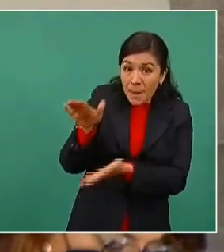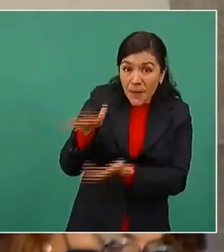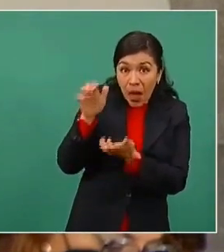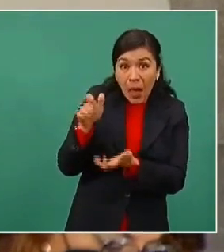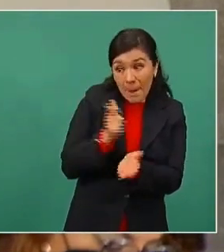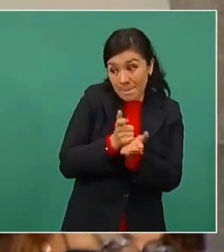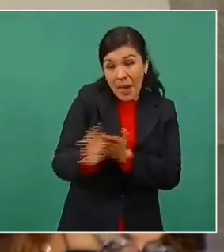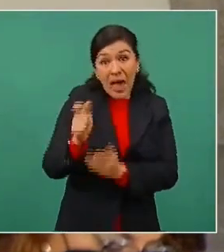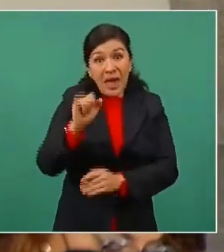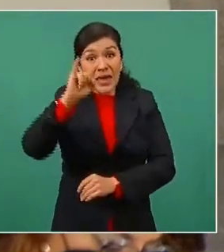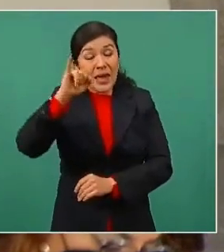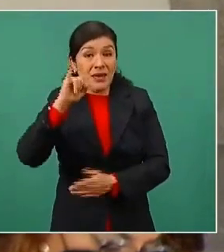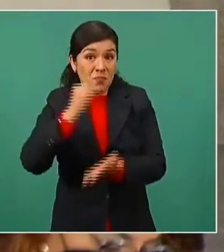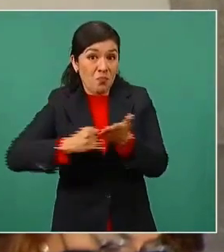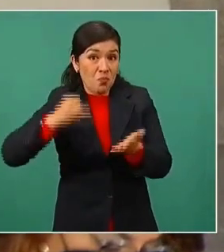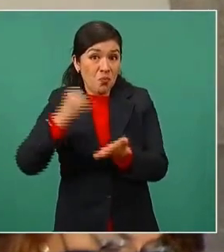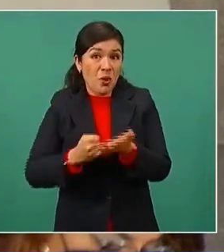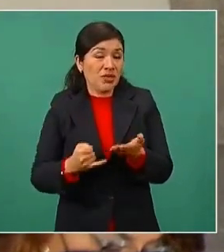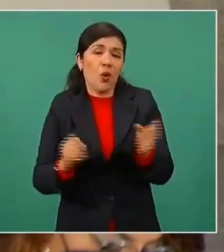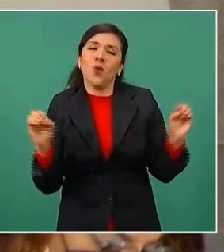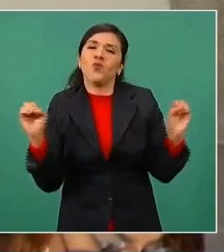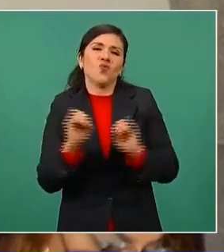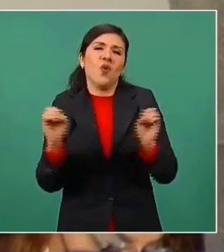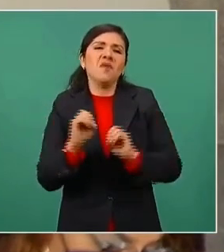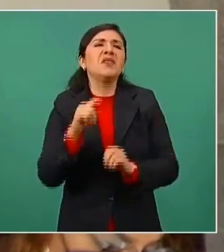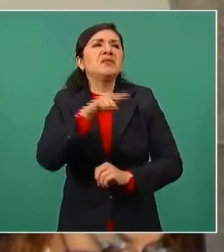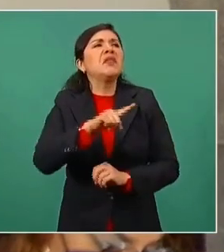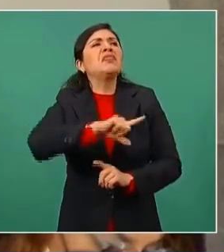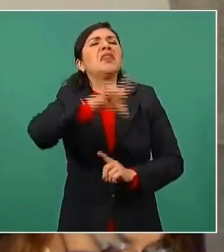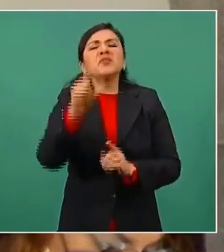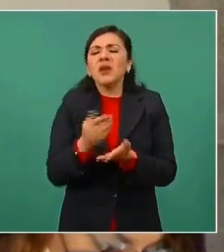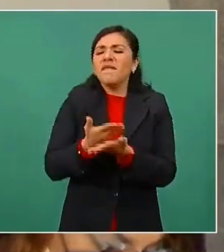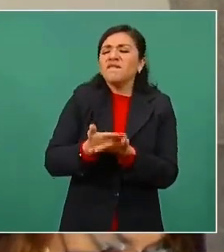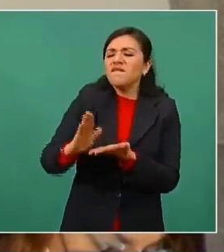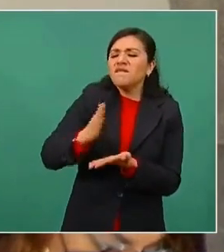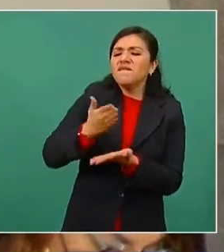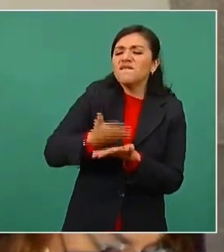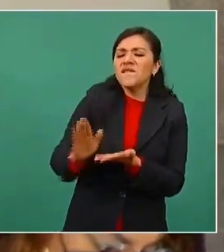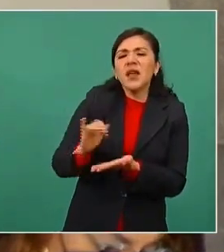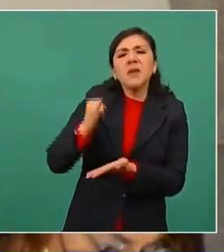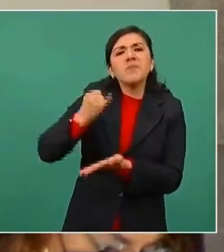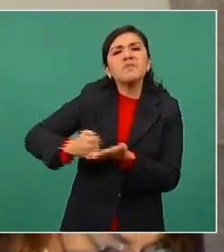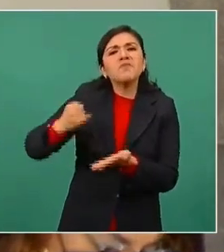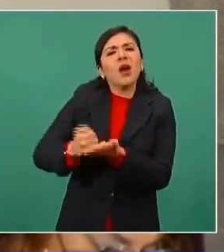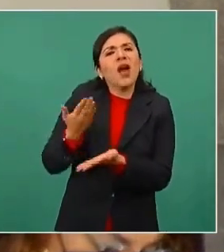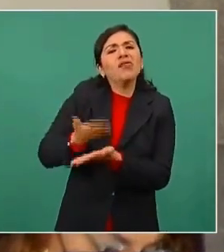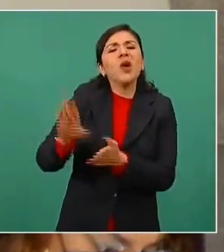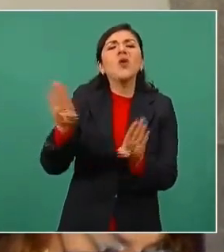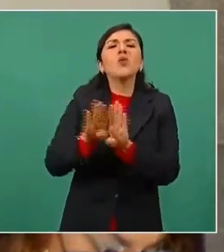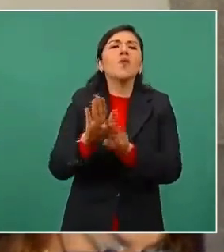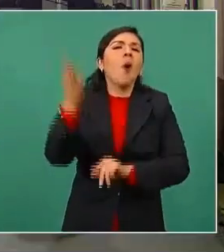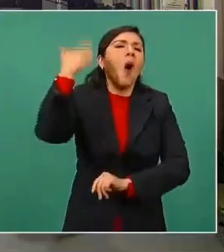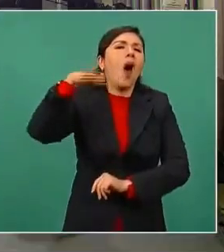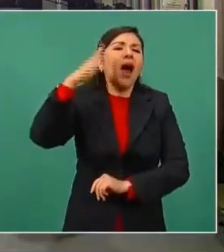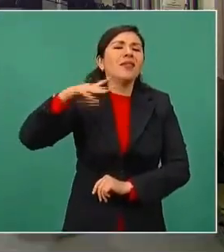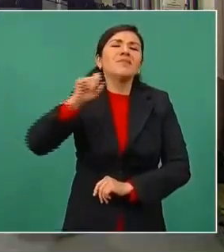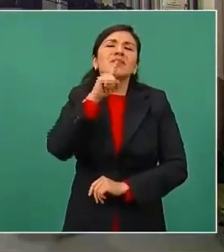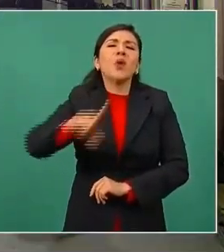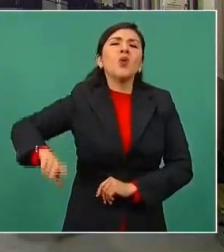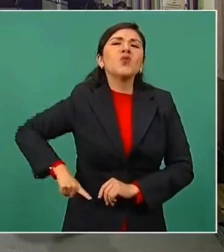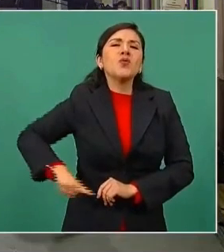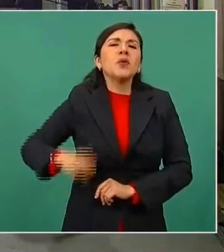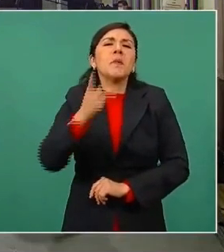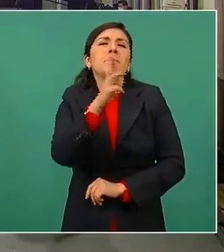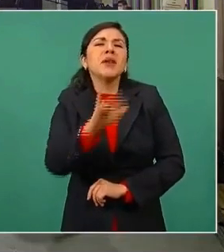SAT, sino que lo liquidan entre 3, 6 meses o hasta en años, como antes en gobiernos del PRI, del PAN y